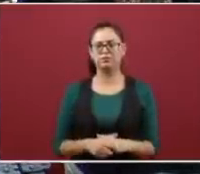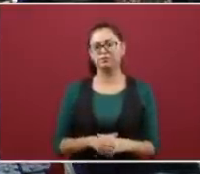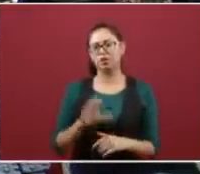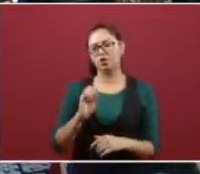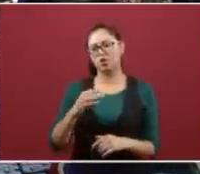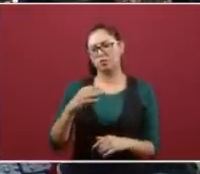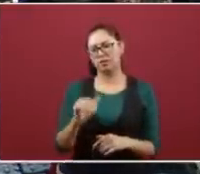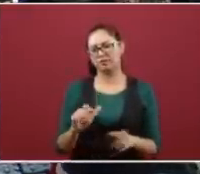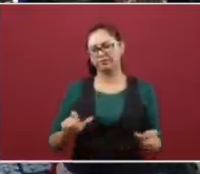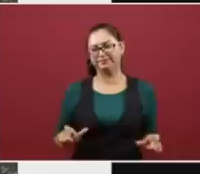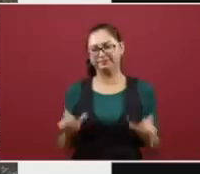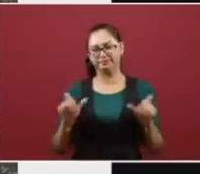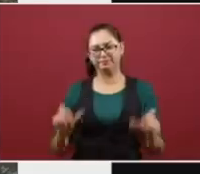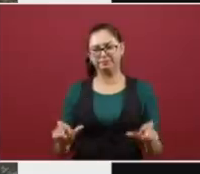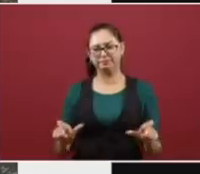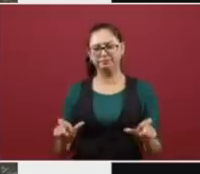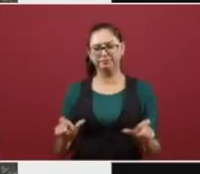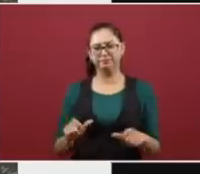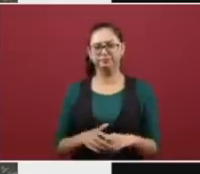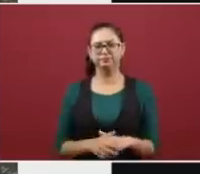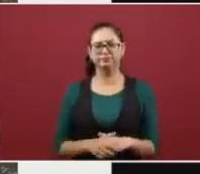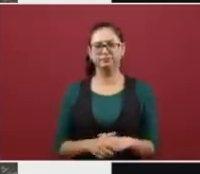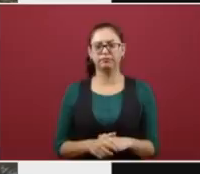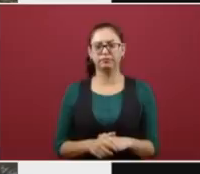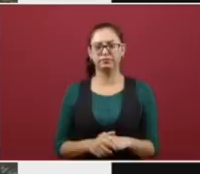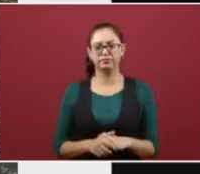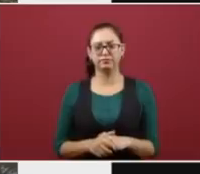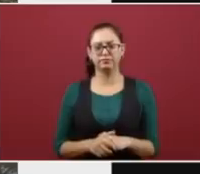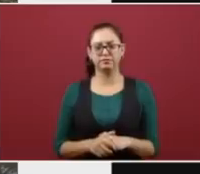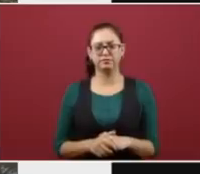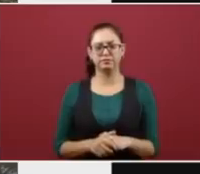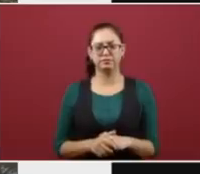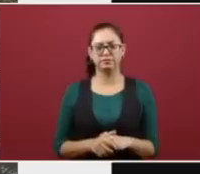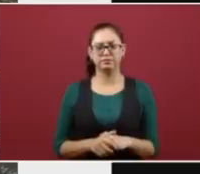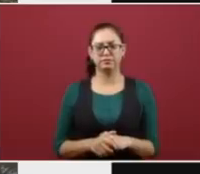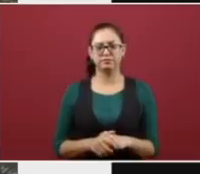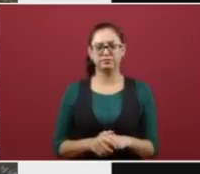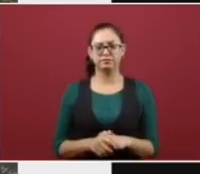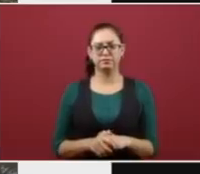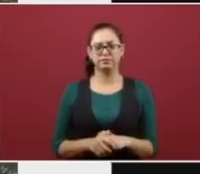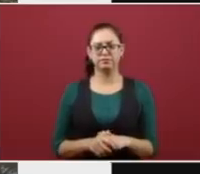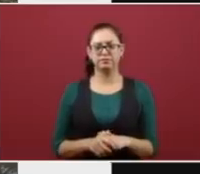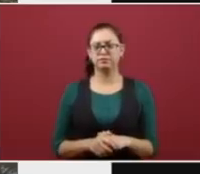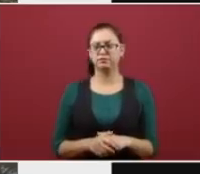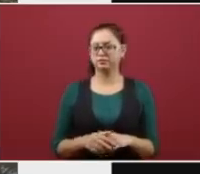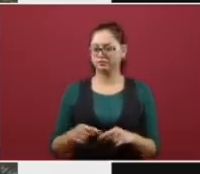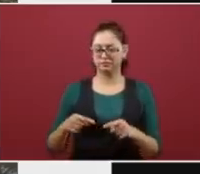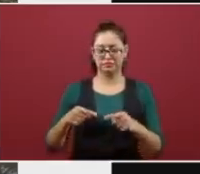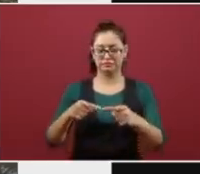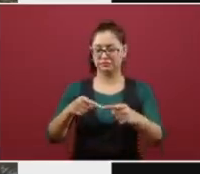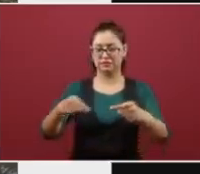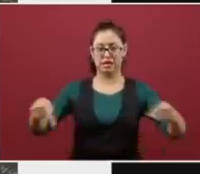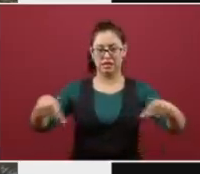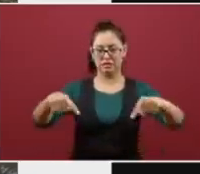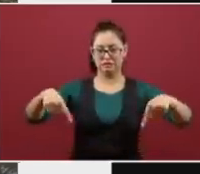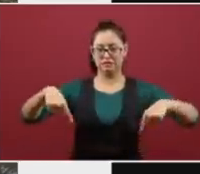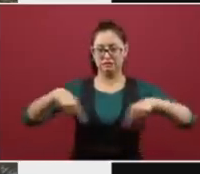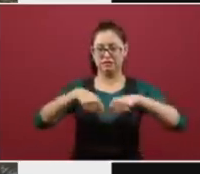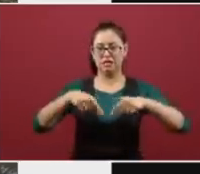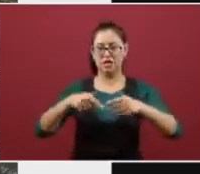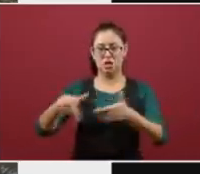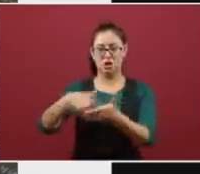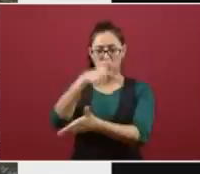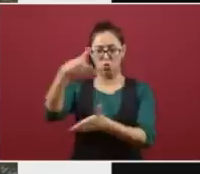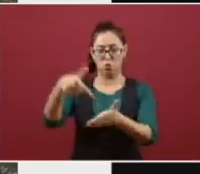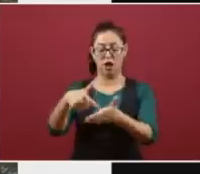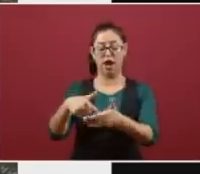este que da a antes de llegar a ese punto dónde fue detenido el